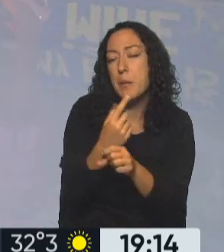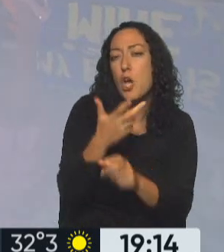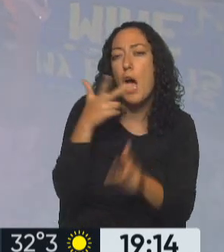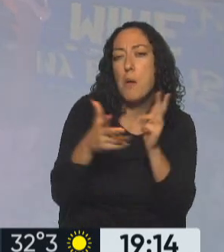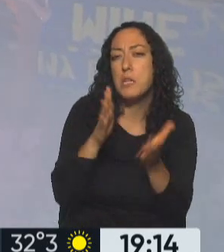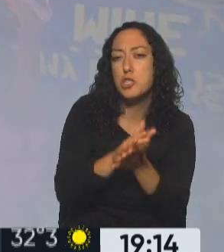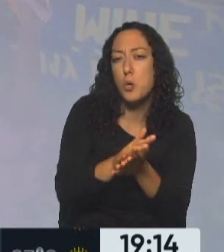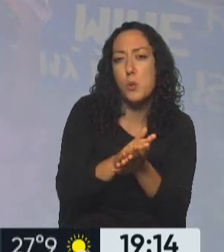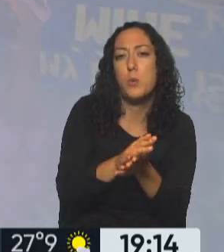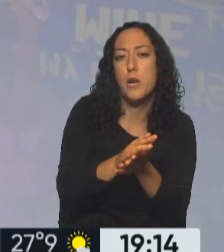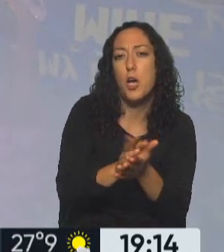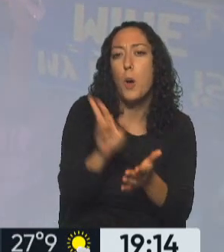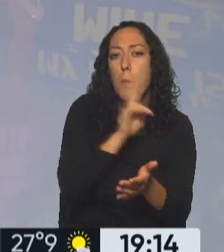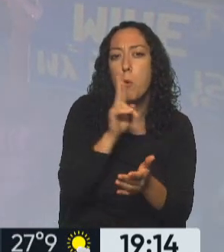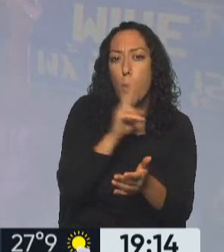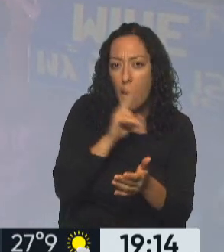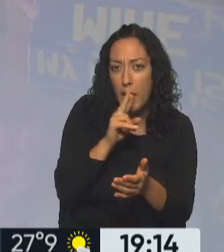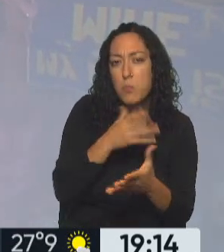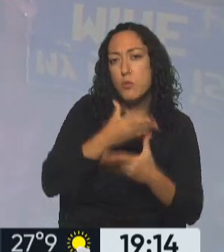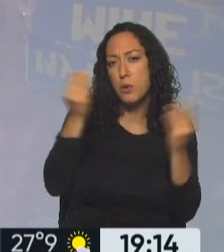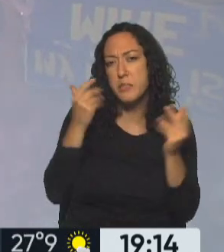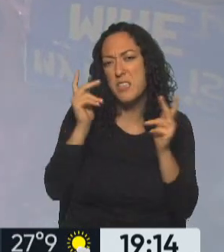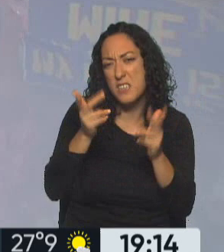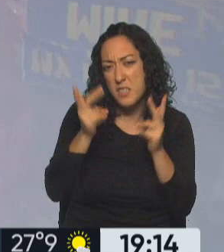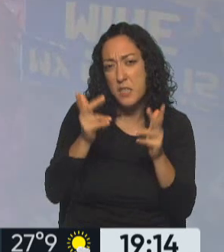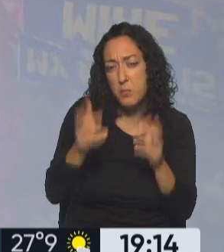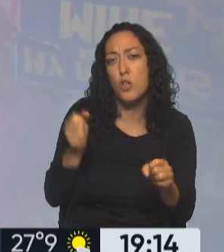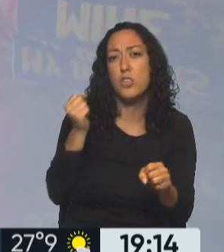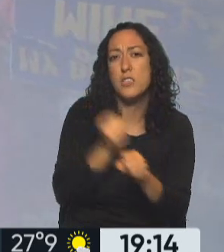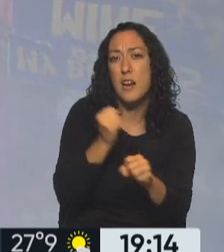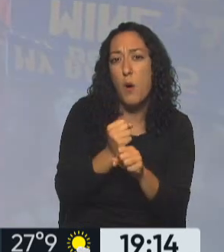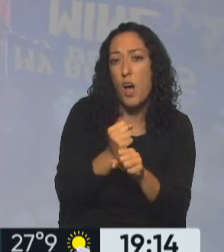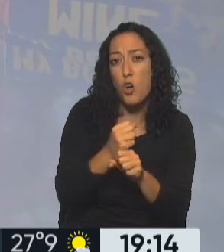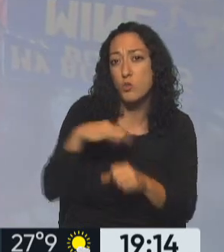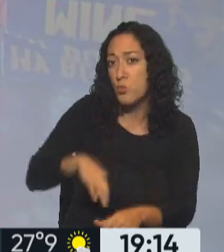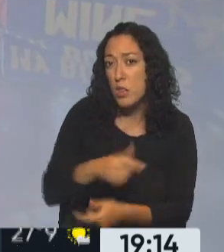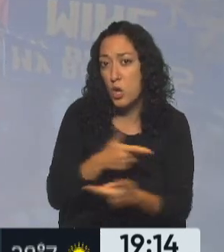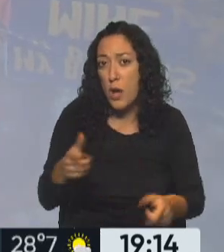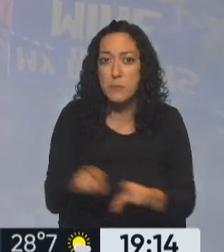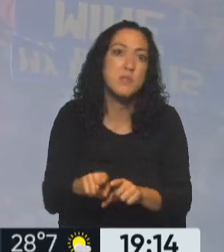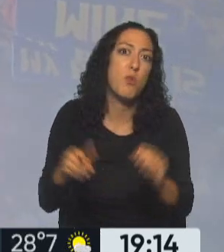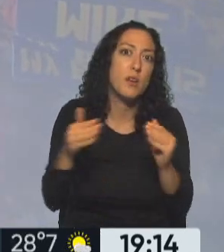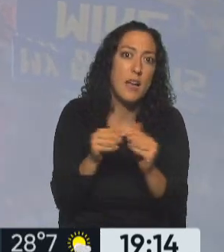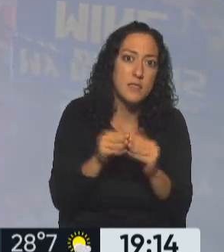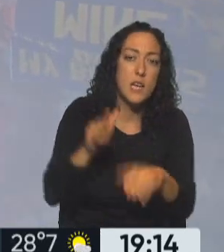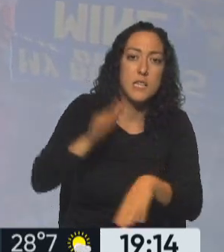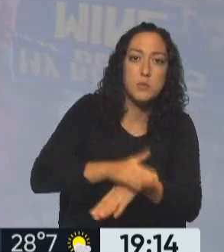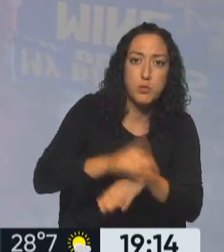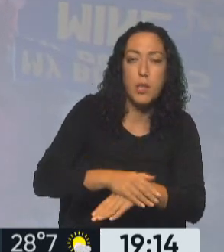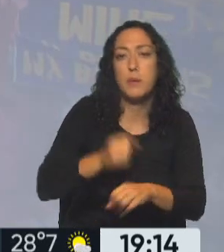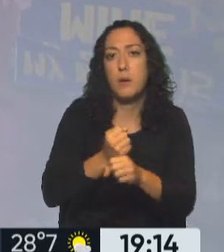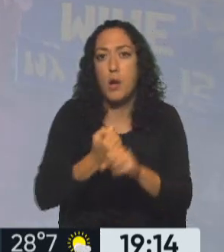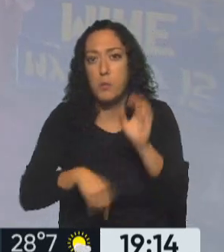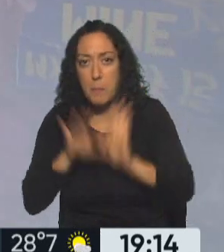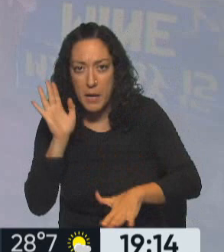las dificultades que tienen las mujeres, de lo que hablamos muchas veces, el trabajo no remunerado, ¿no? Que se hacen cargo en sus casas del mayor trabajo,